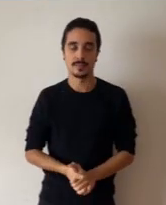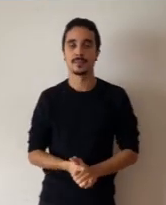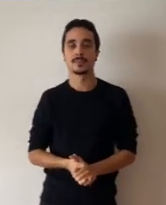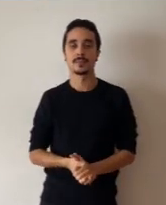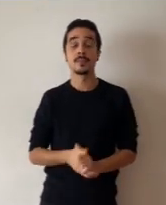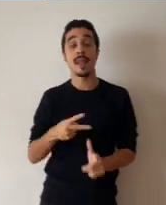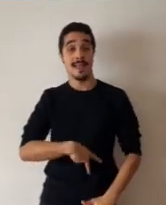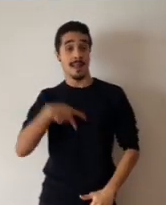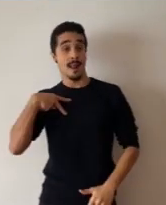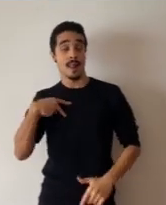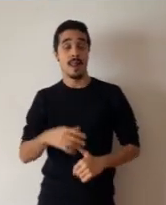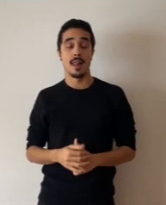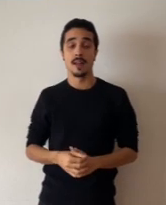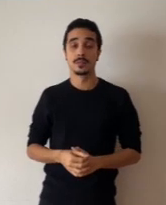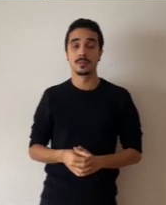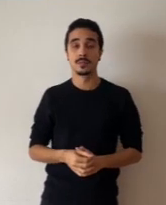hacer. Y que